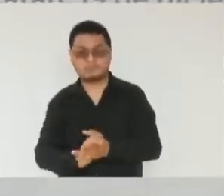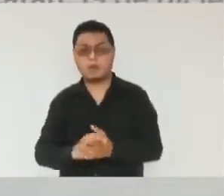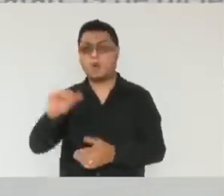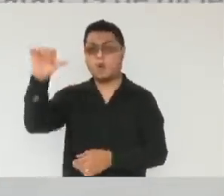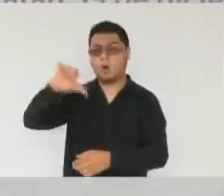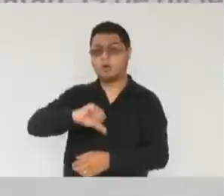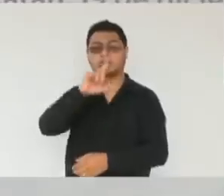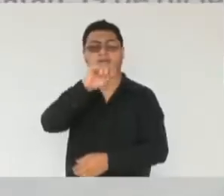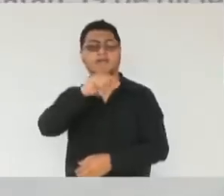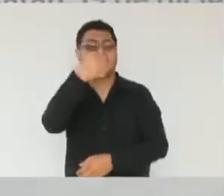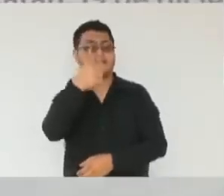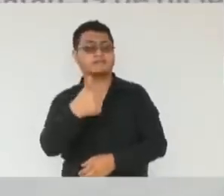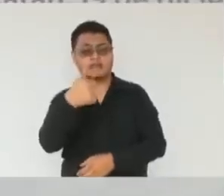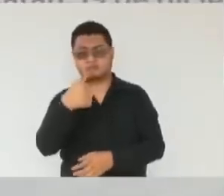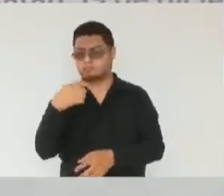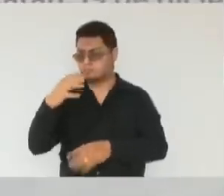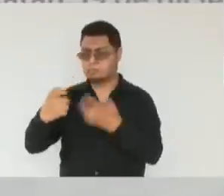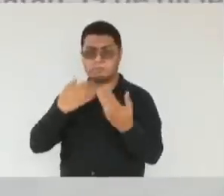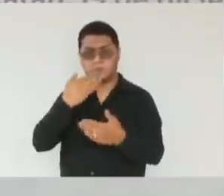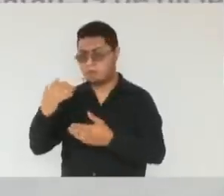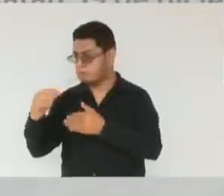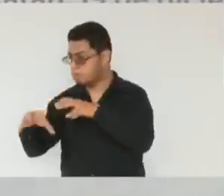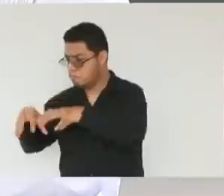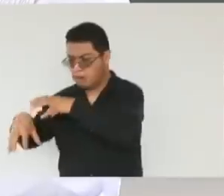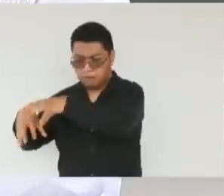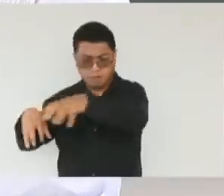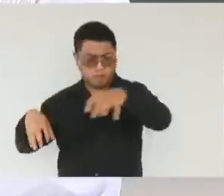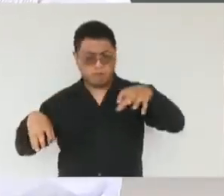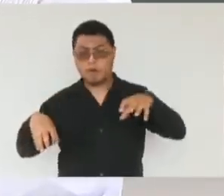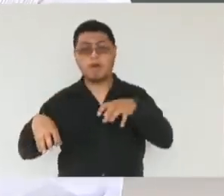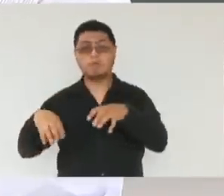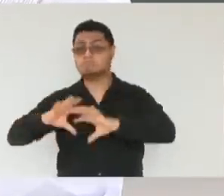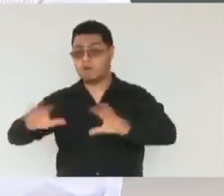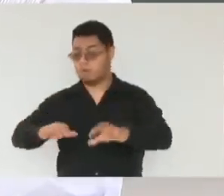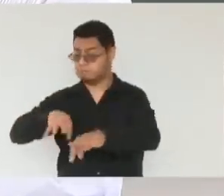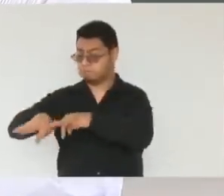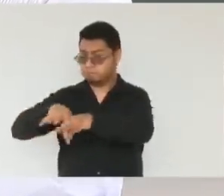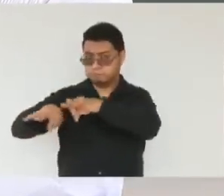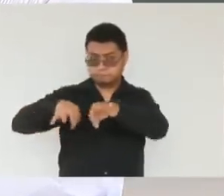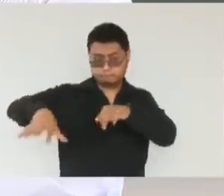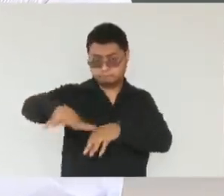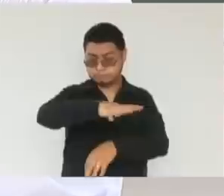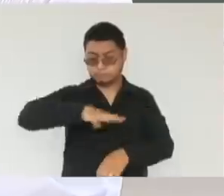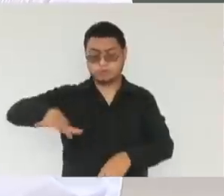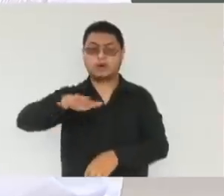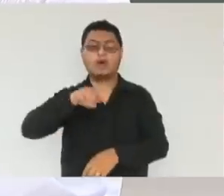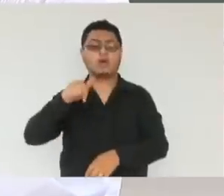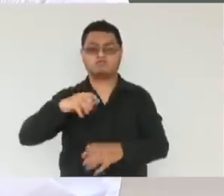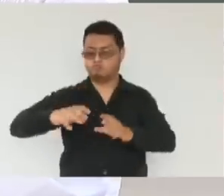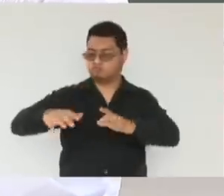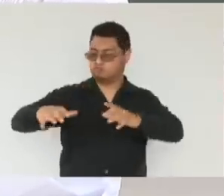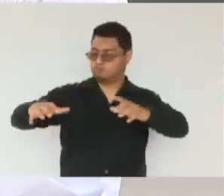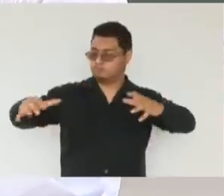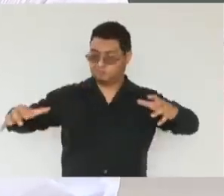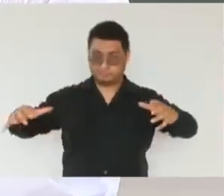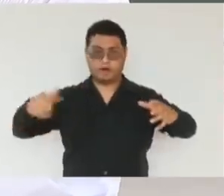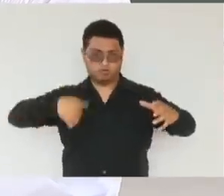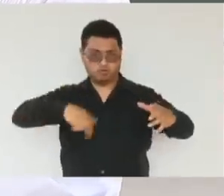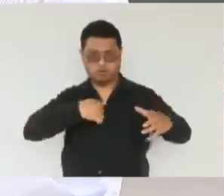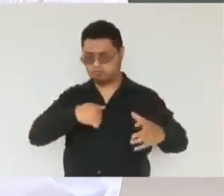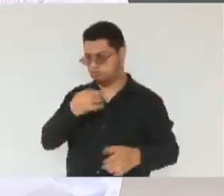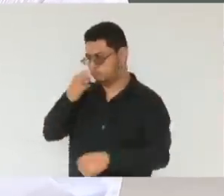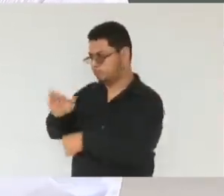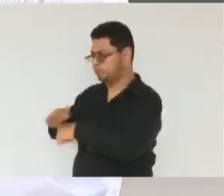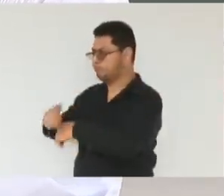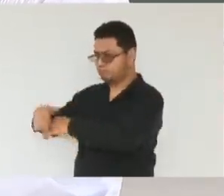hoy son 76 los equipos pesados de movimiento de tierras que están trabajando en la zona y los seguimos ampliando conforme seguimos activando nuevos